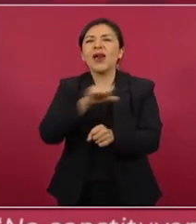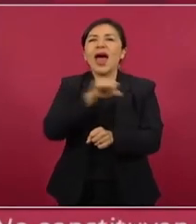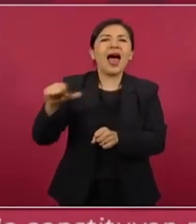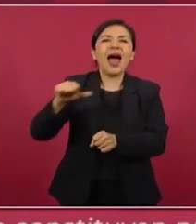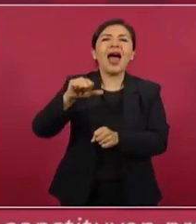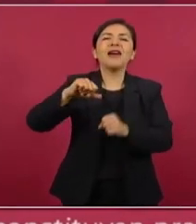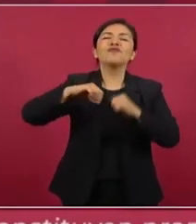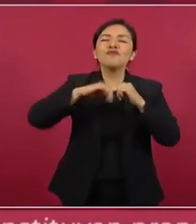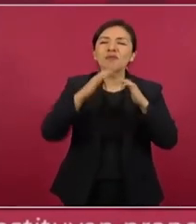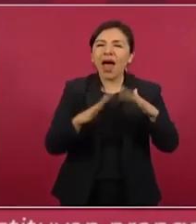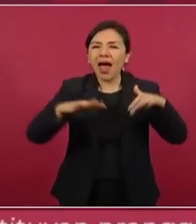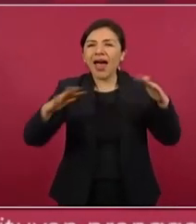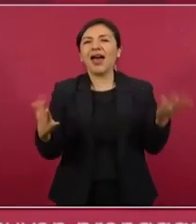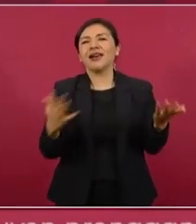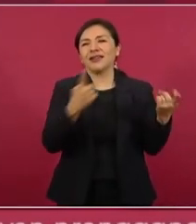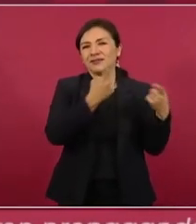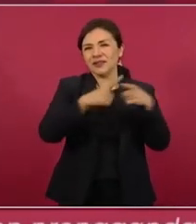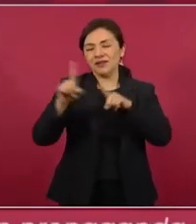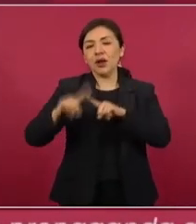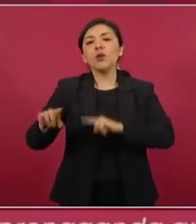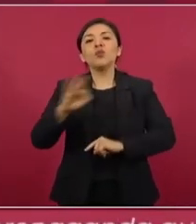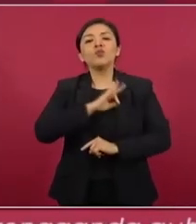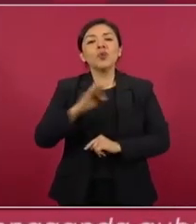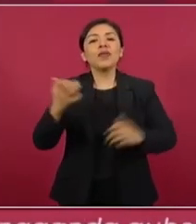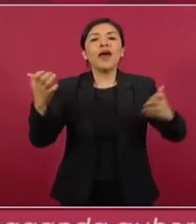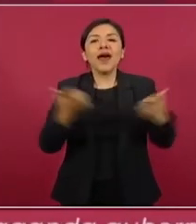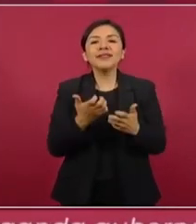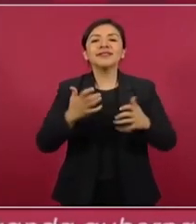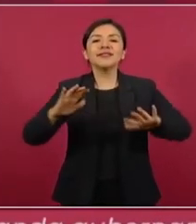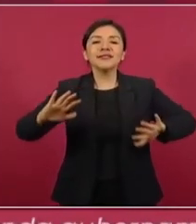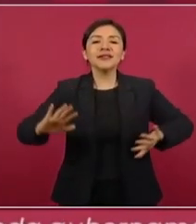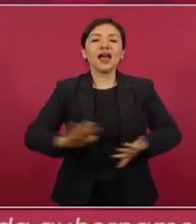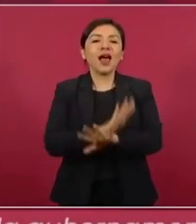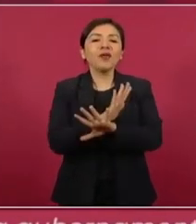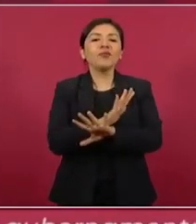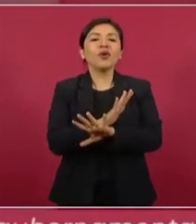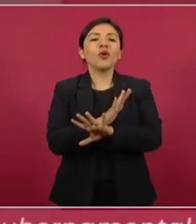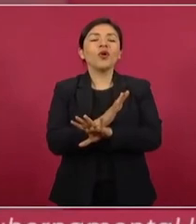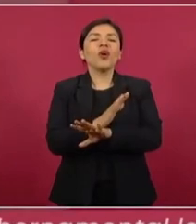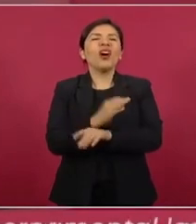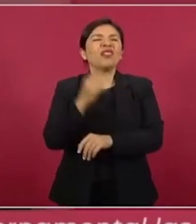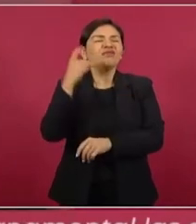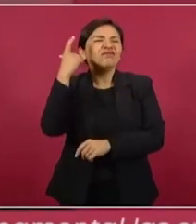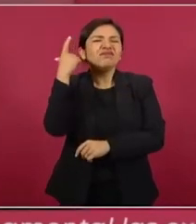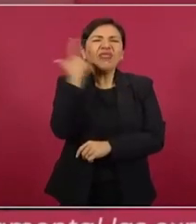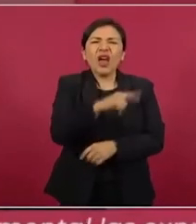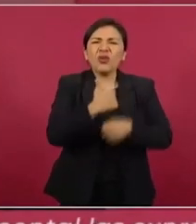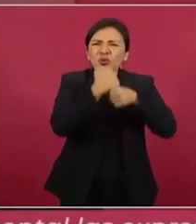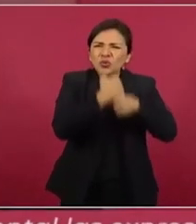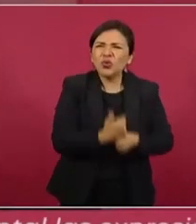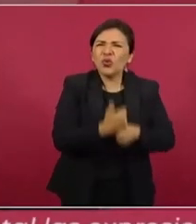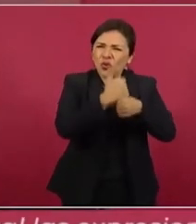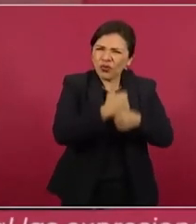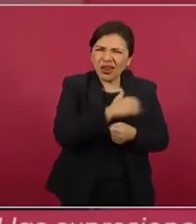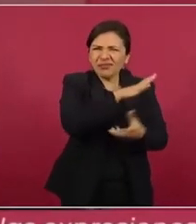del mar, y se pueden convertir los infiernos